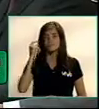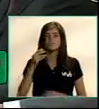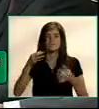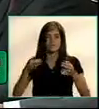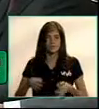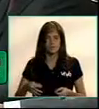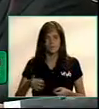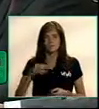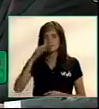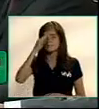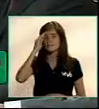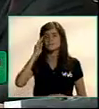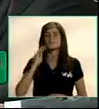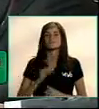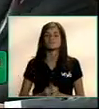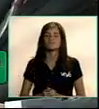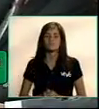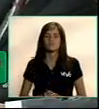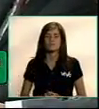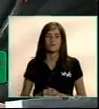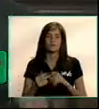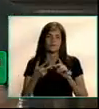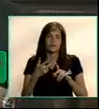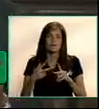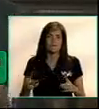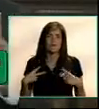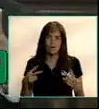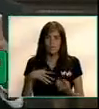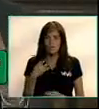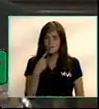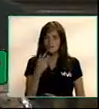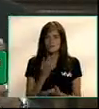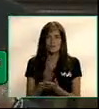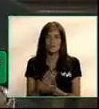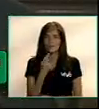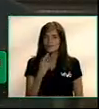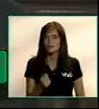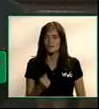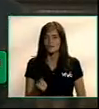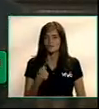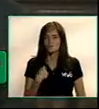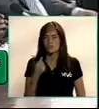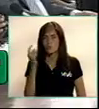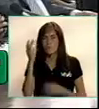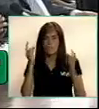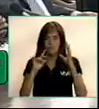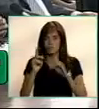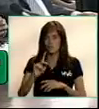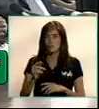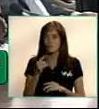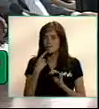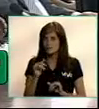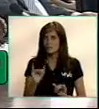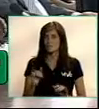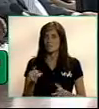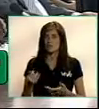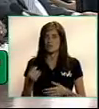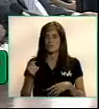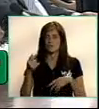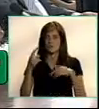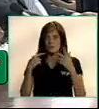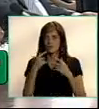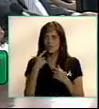Exactamente. Fue en su tercera vida, pudiéramos decir. Él siempre lo decía. Yo no lo estoy inventando. Él decía que él había vivido varias